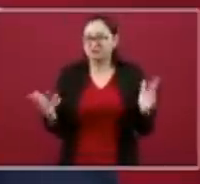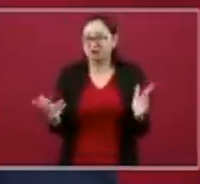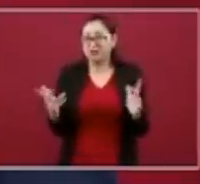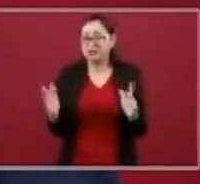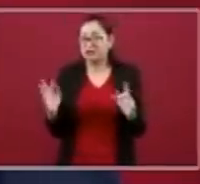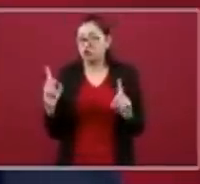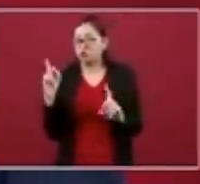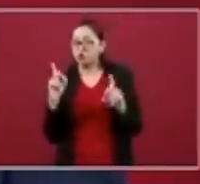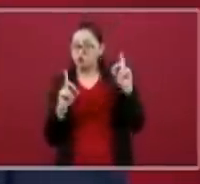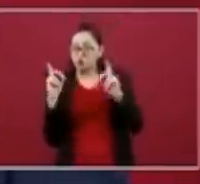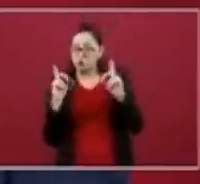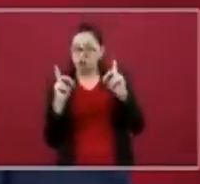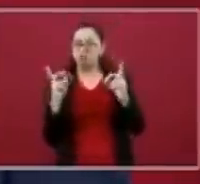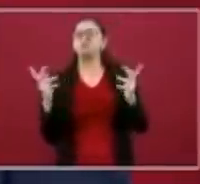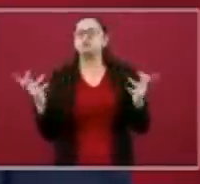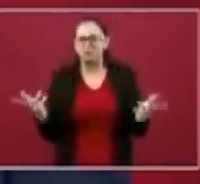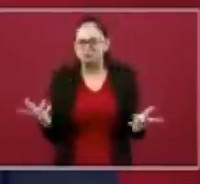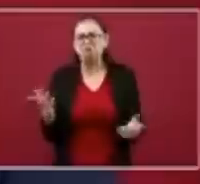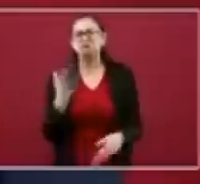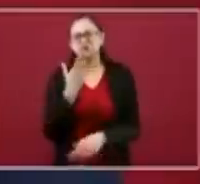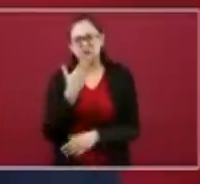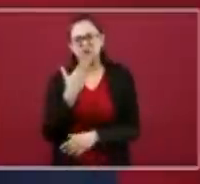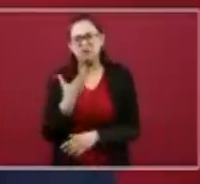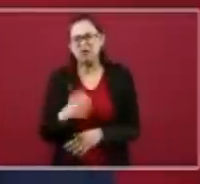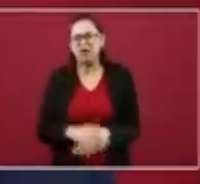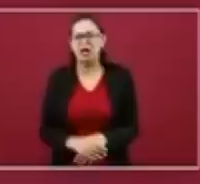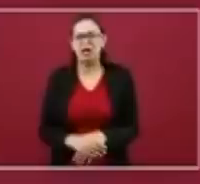duda que nos den.